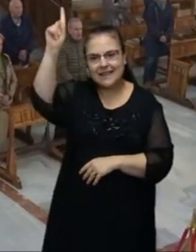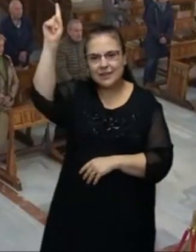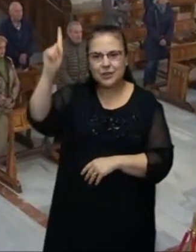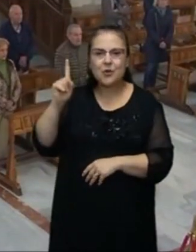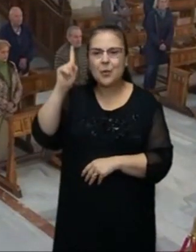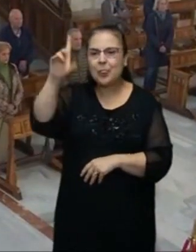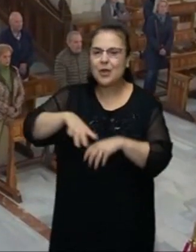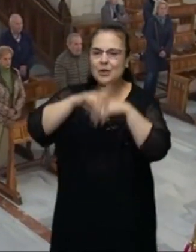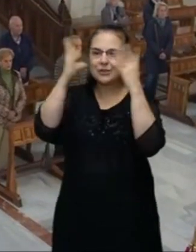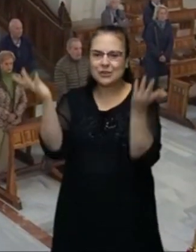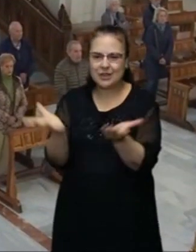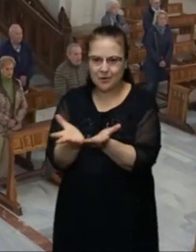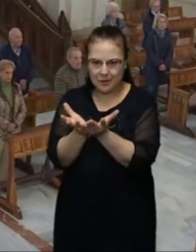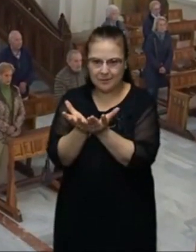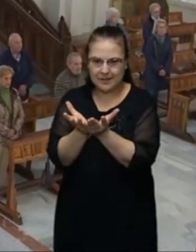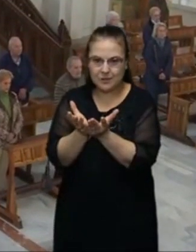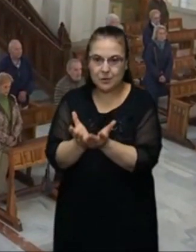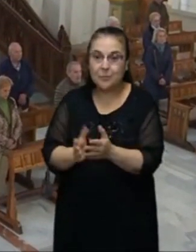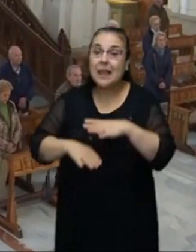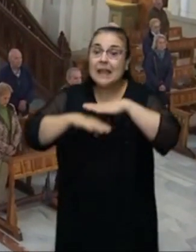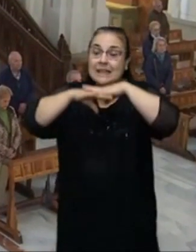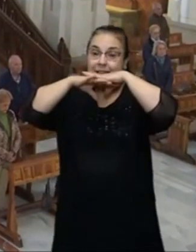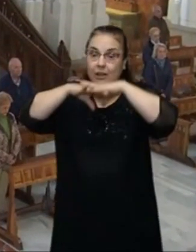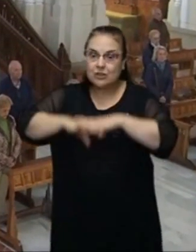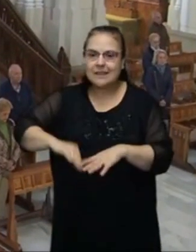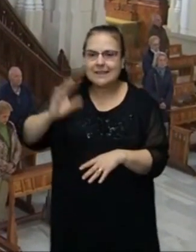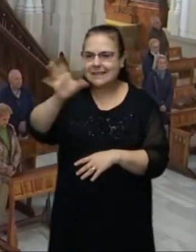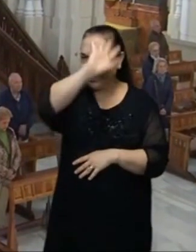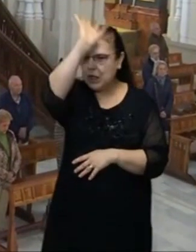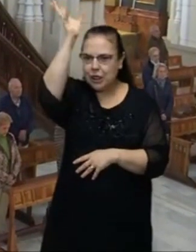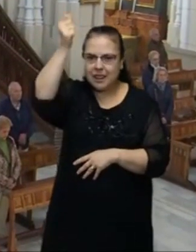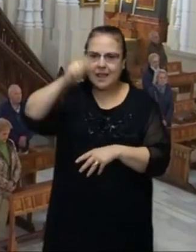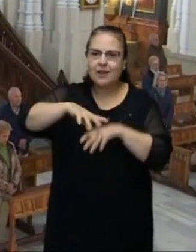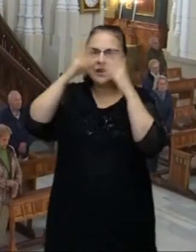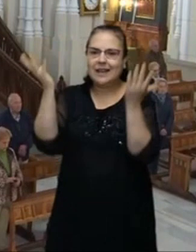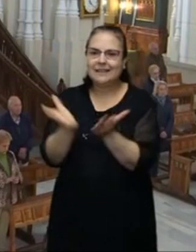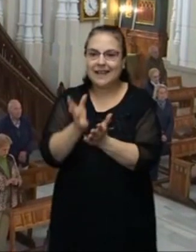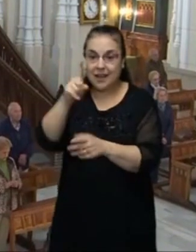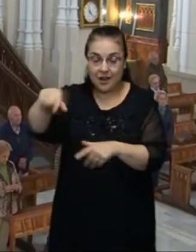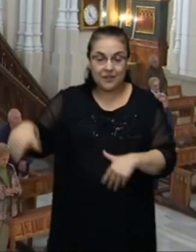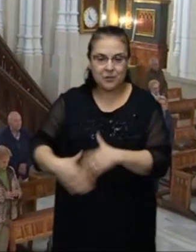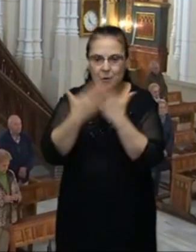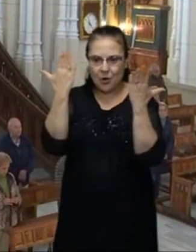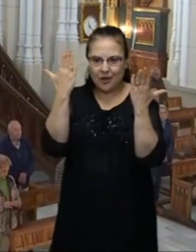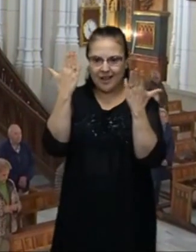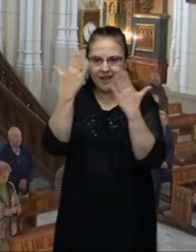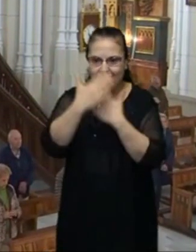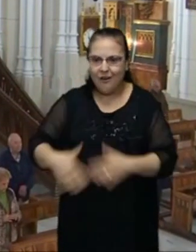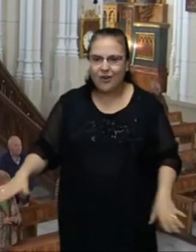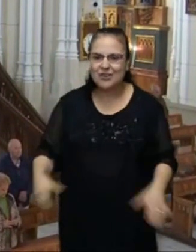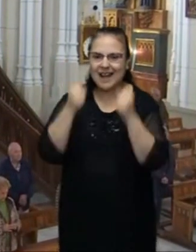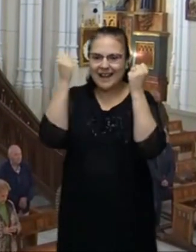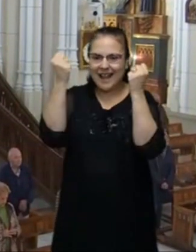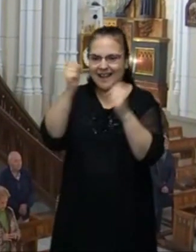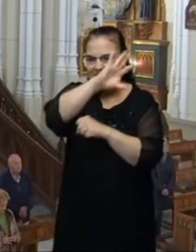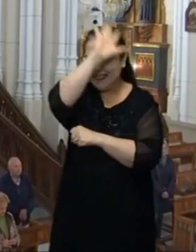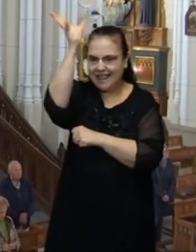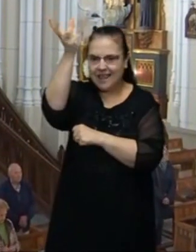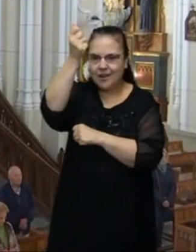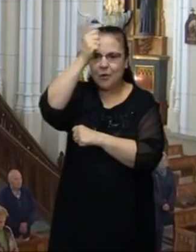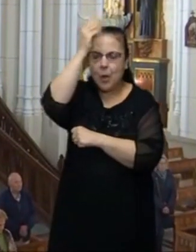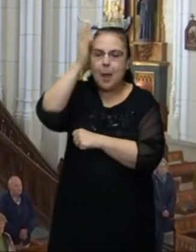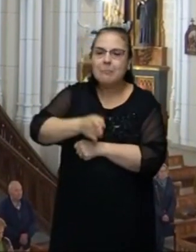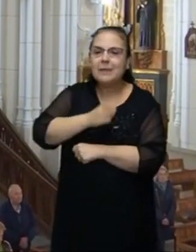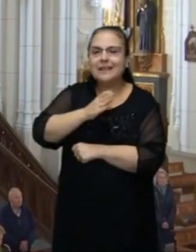es el Señor, Dios del universo. Llenos están el cielo y la tierra de tu gloria, hosanna en